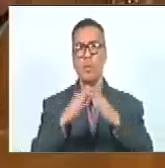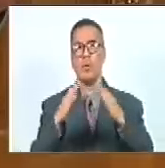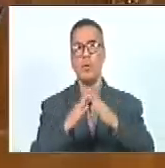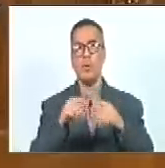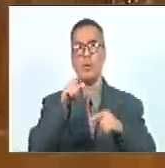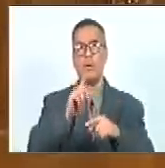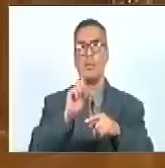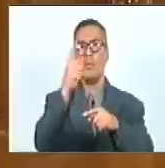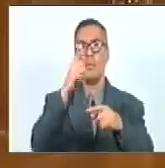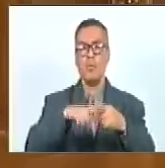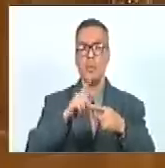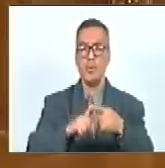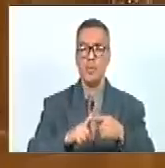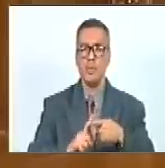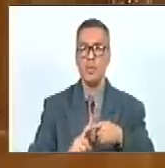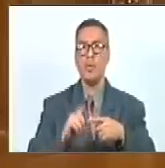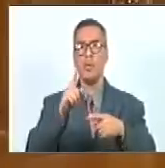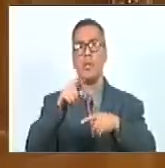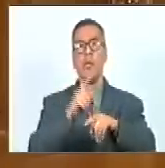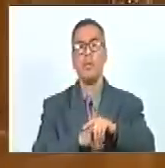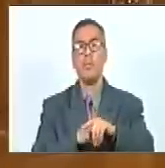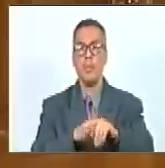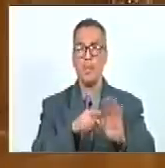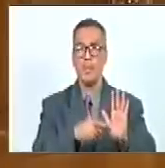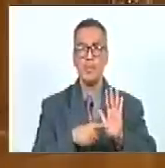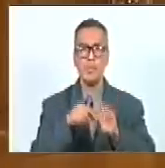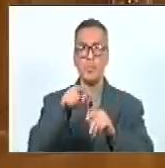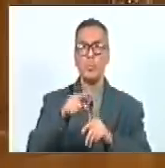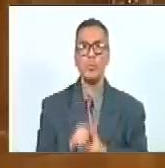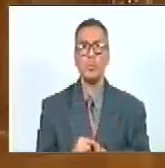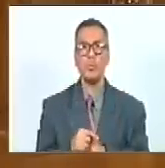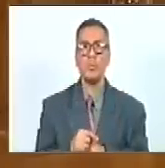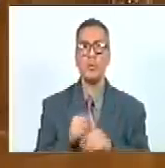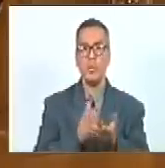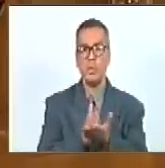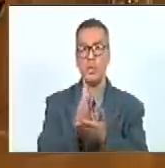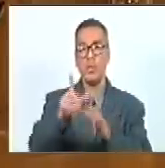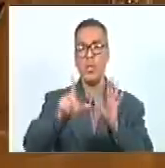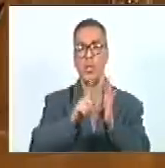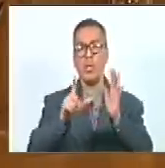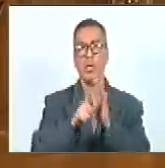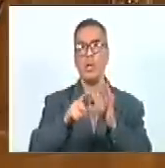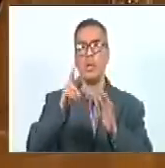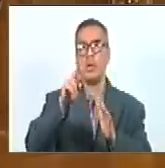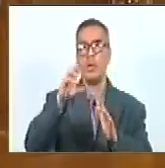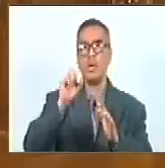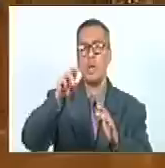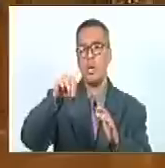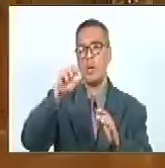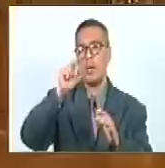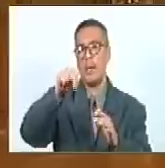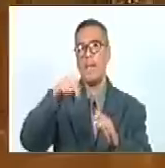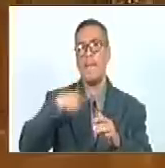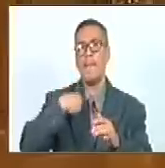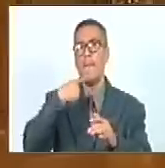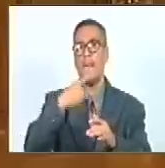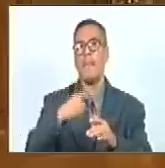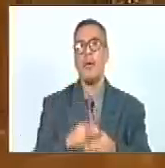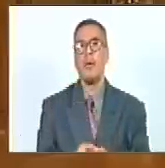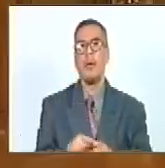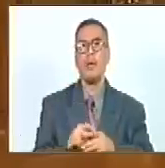la primaria, en la escuela en el Moreno, luego continué en el Liceo Ramón Buenahora, donde inicio